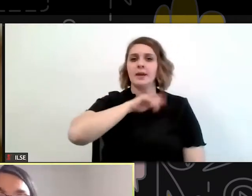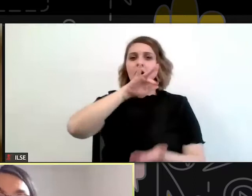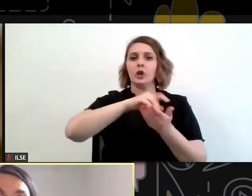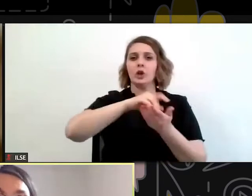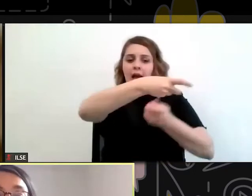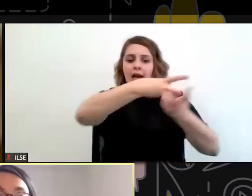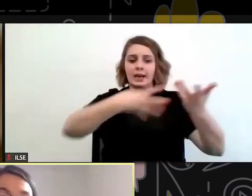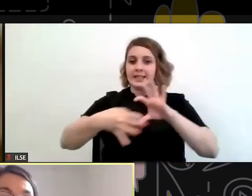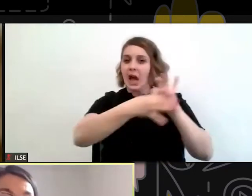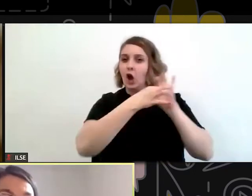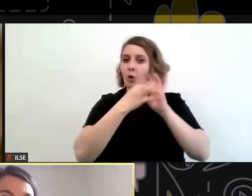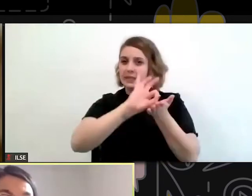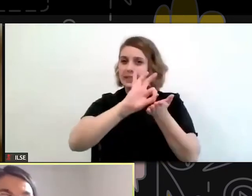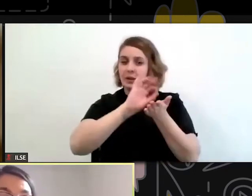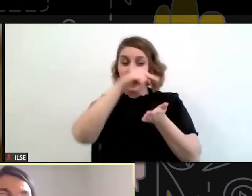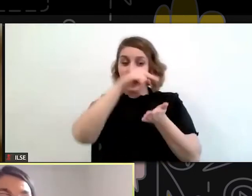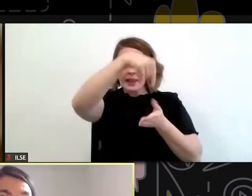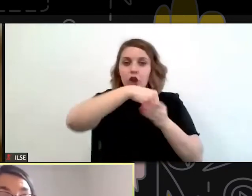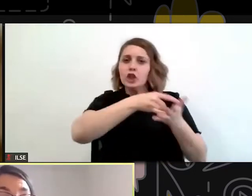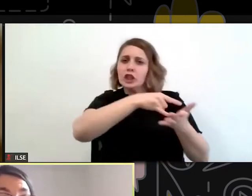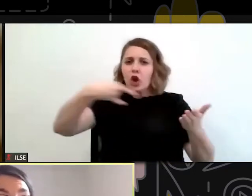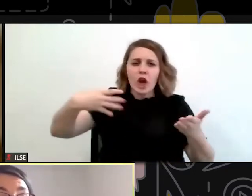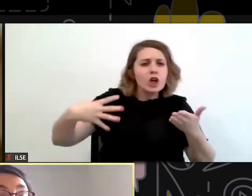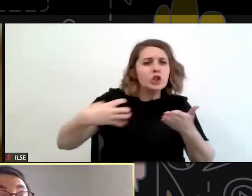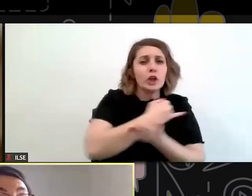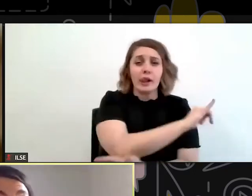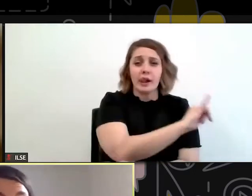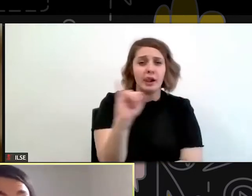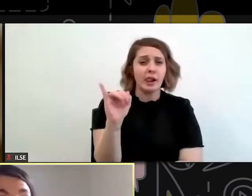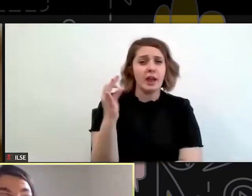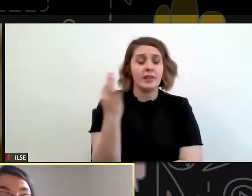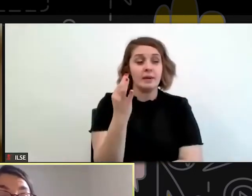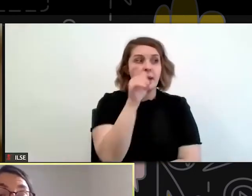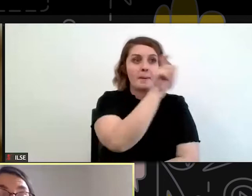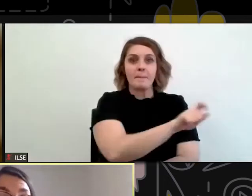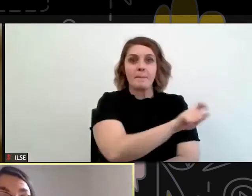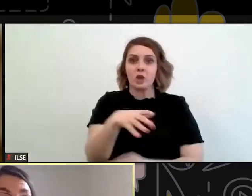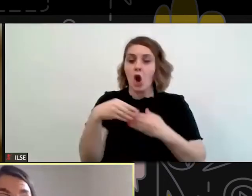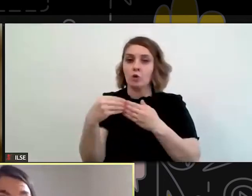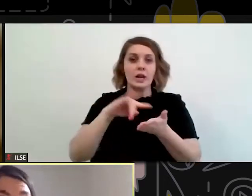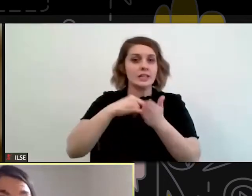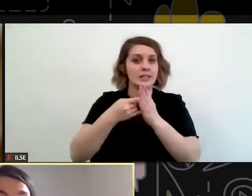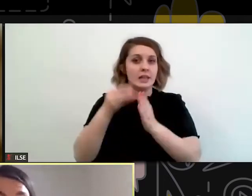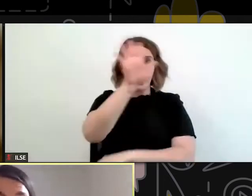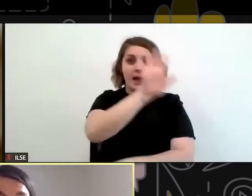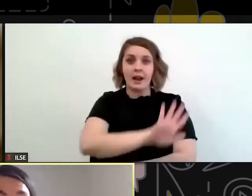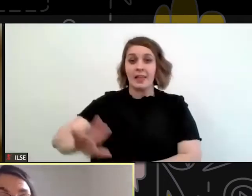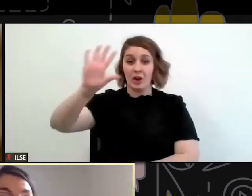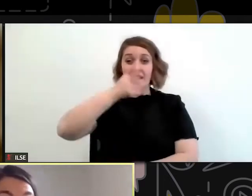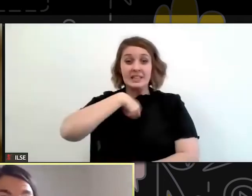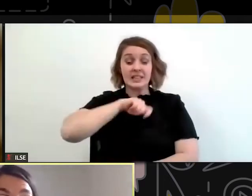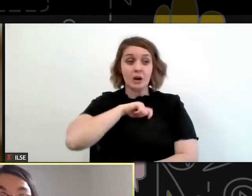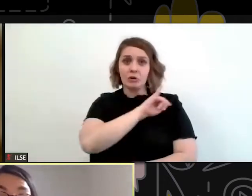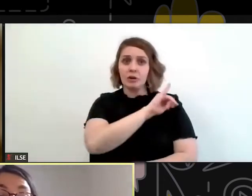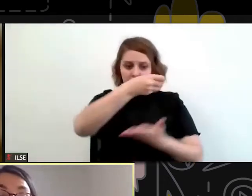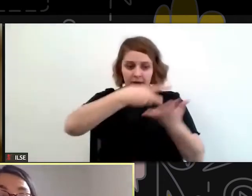donde están todas las tecnologías que deben estar disponibles para todos los usuarios del Sistema Nacional de Salud, que todas